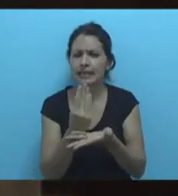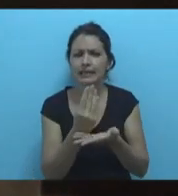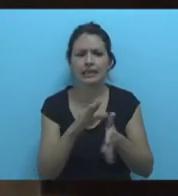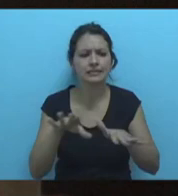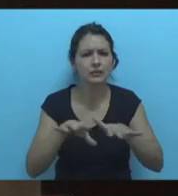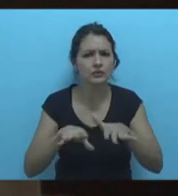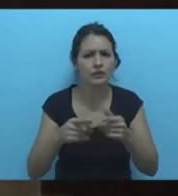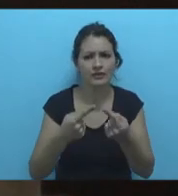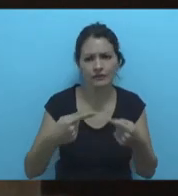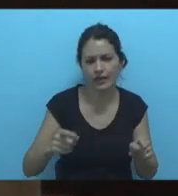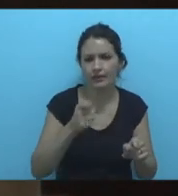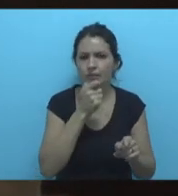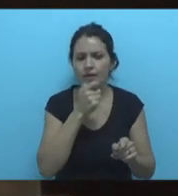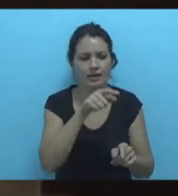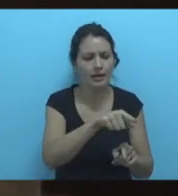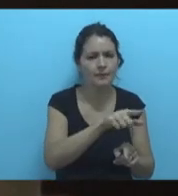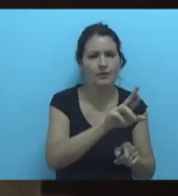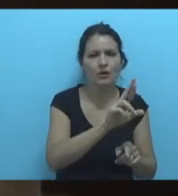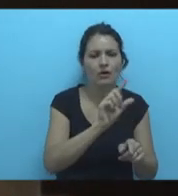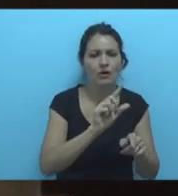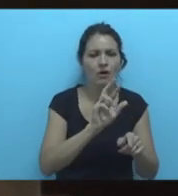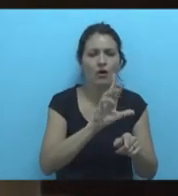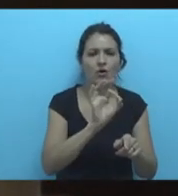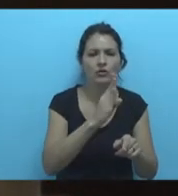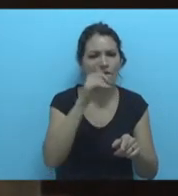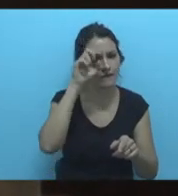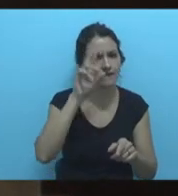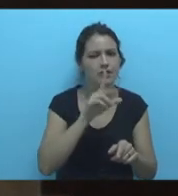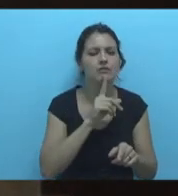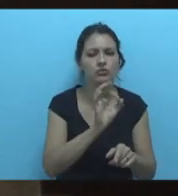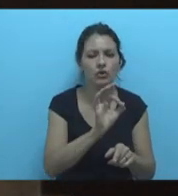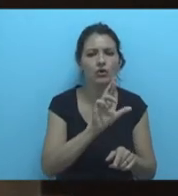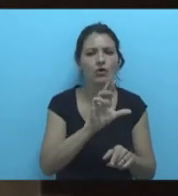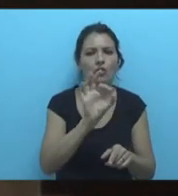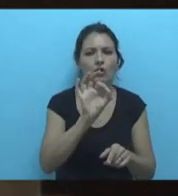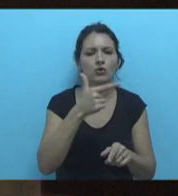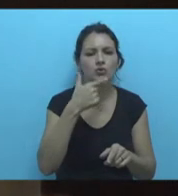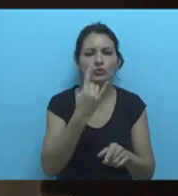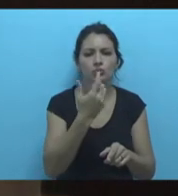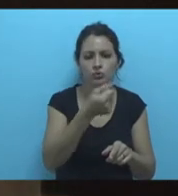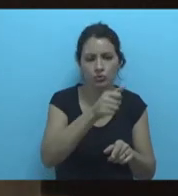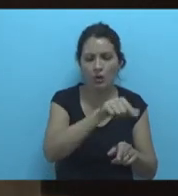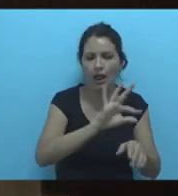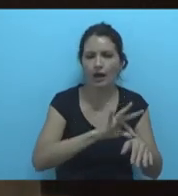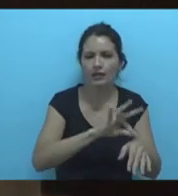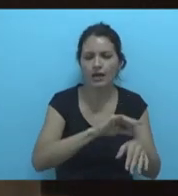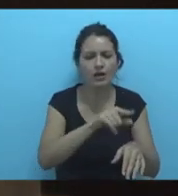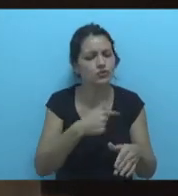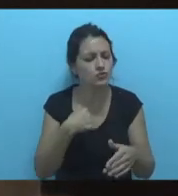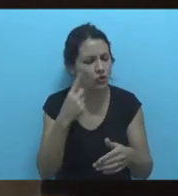Argentina. Con Roberto Rosúa me une no solo algunas afinidades políticas, sino